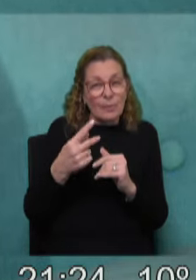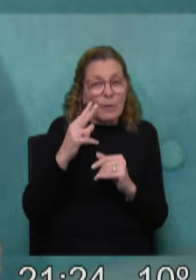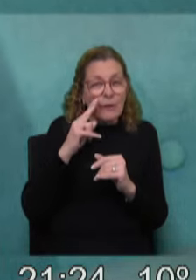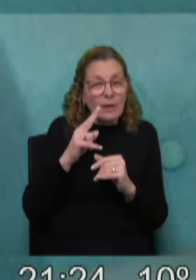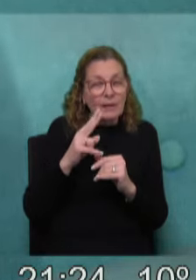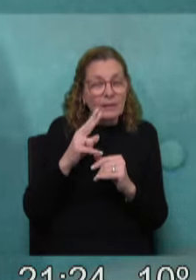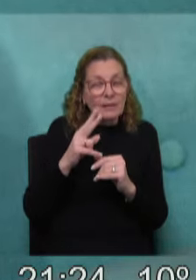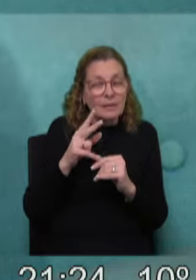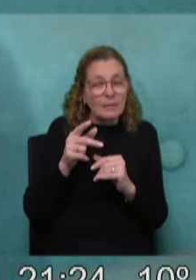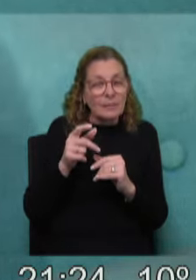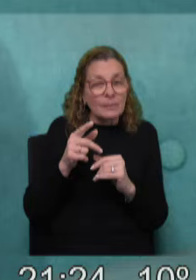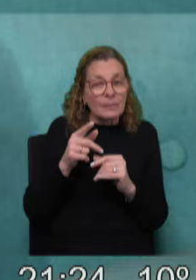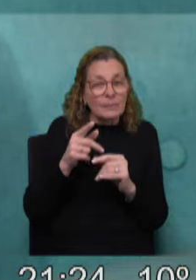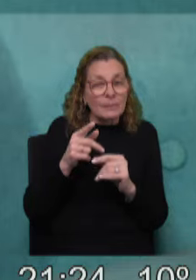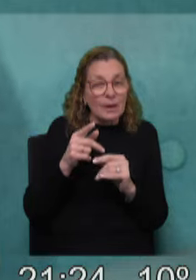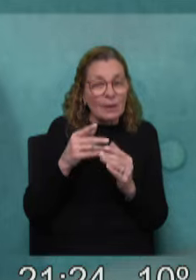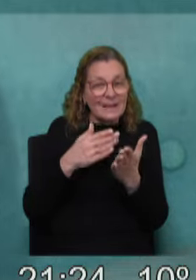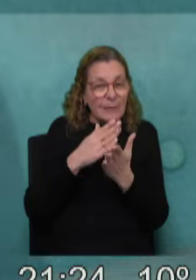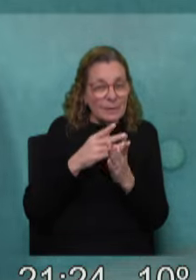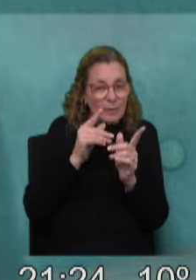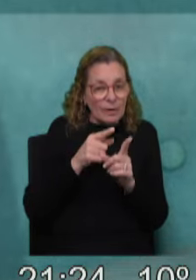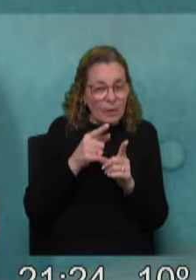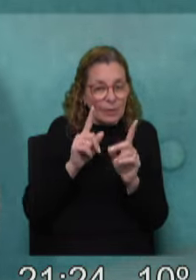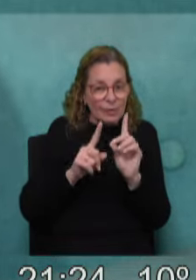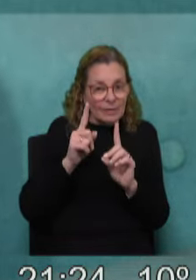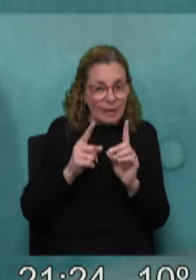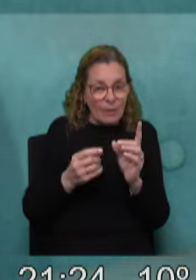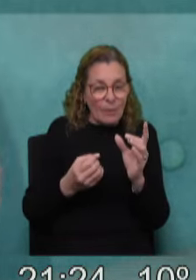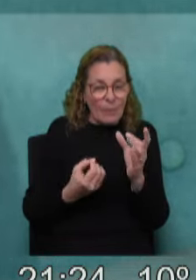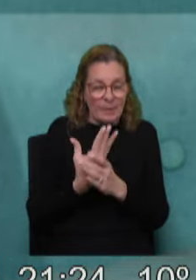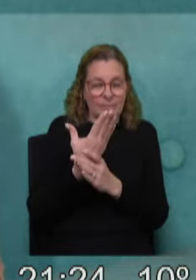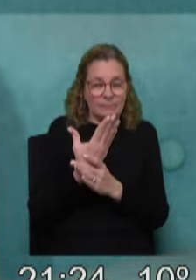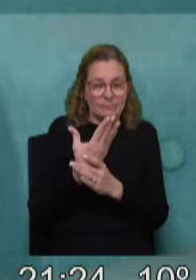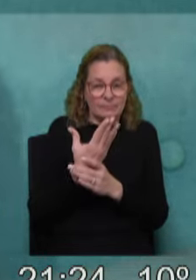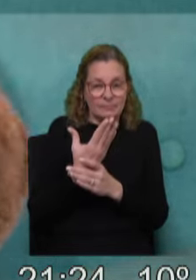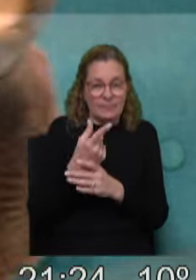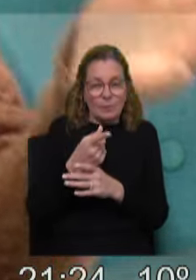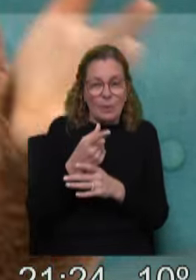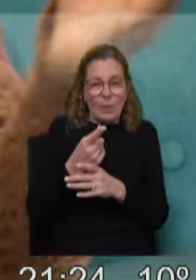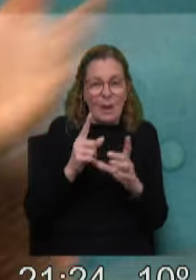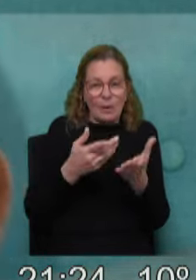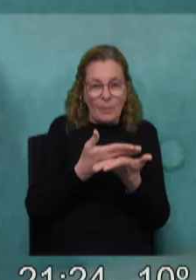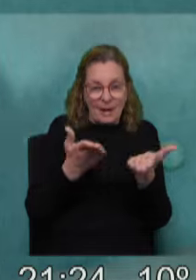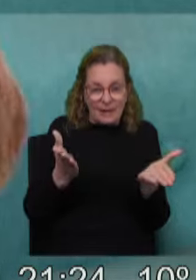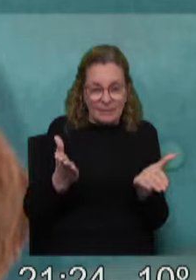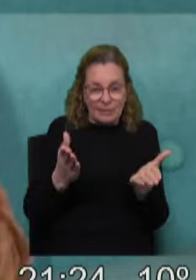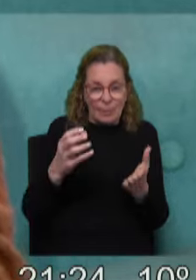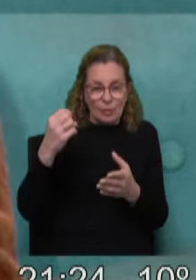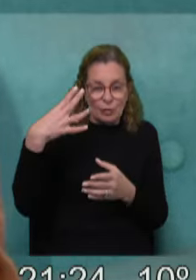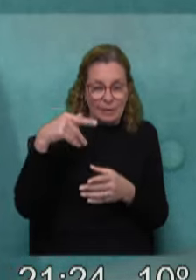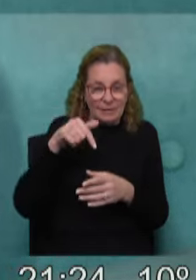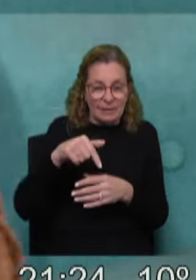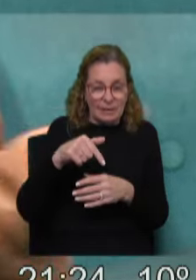visibilidad para los que no te siguen así estrictamente cuando haces algo, sacás un disco. O, bueno, haces un espectáculo más grande como el Solís este de